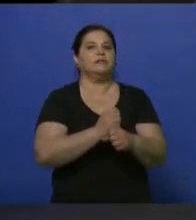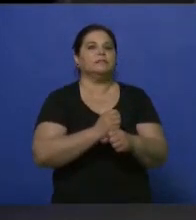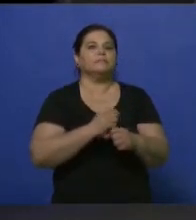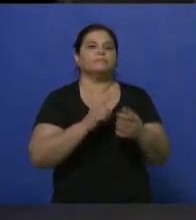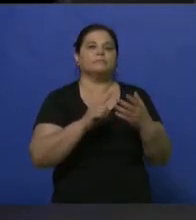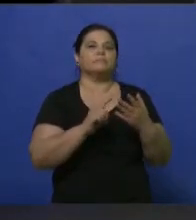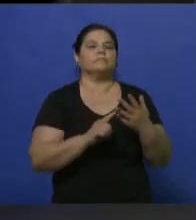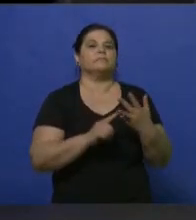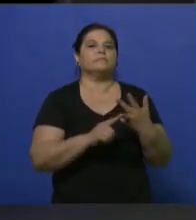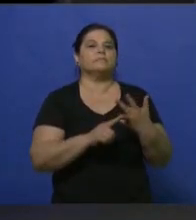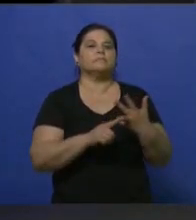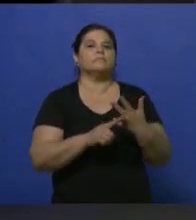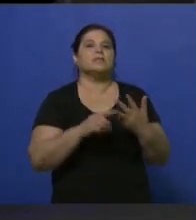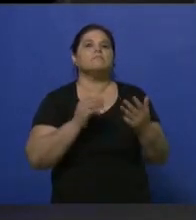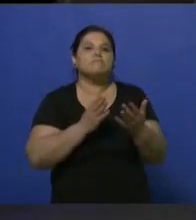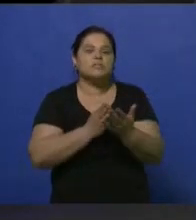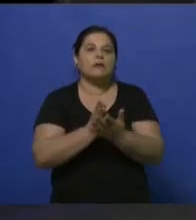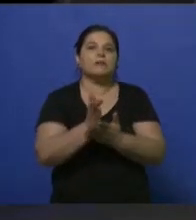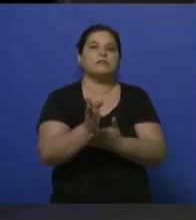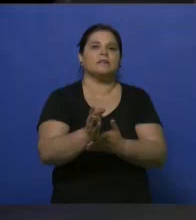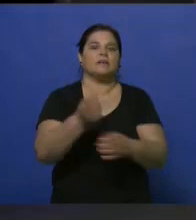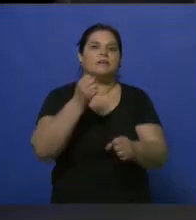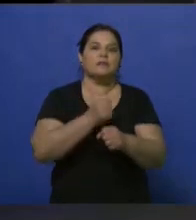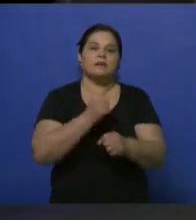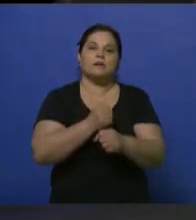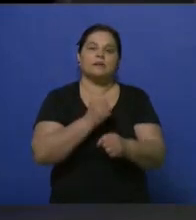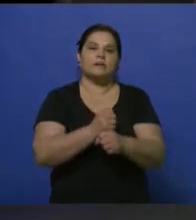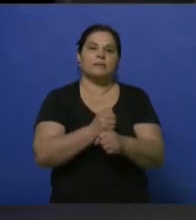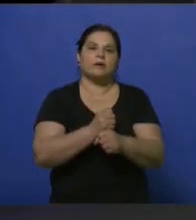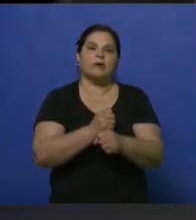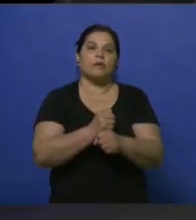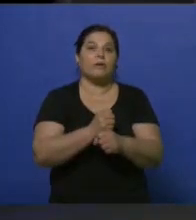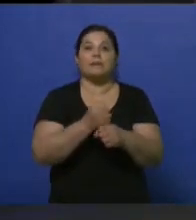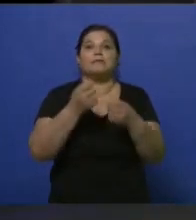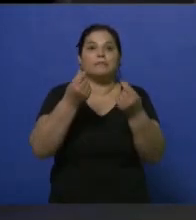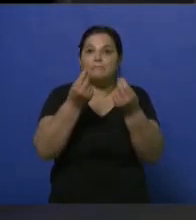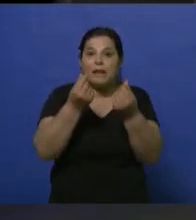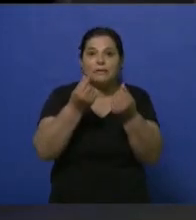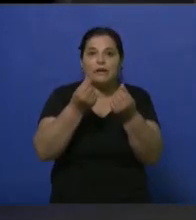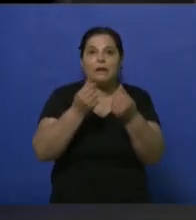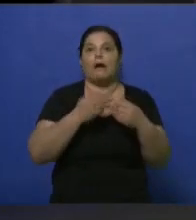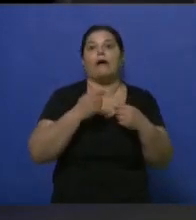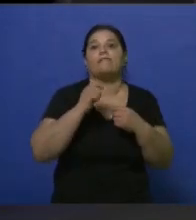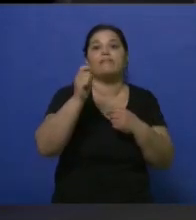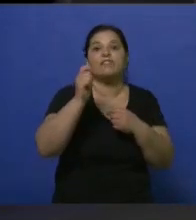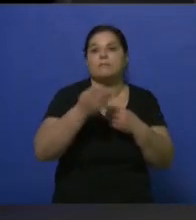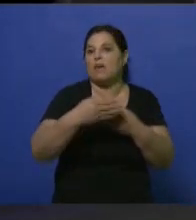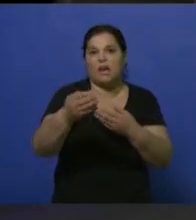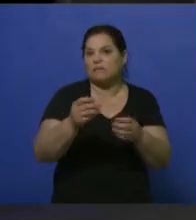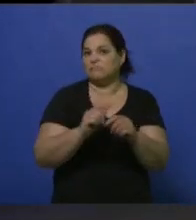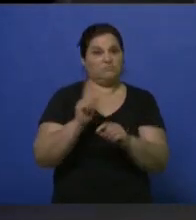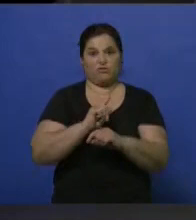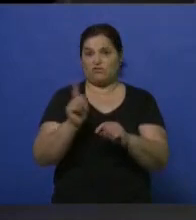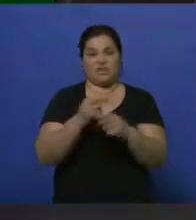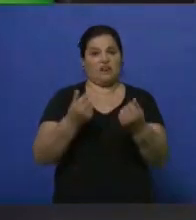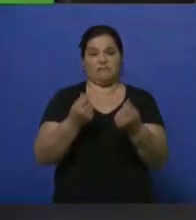produciendo un avance muy importante de una cantidad de empleados en cualquier empresa que no está llegando a fin de mes. Y el asalariado medio que no llega a fin de mes, esto